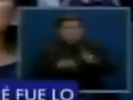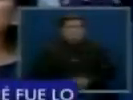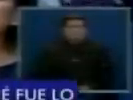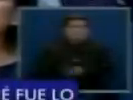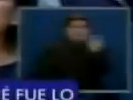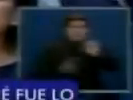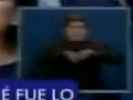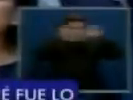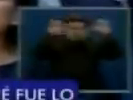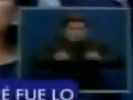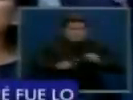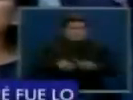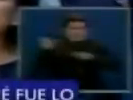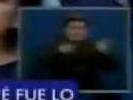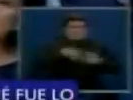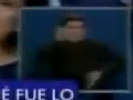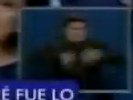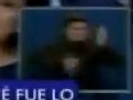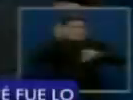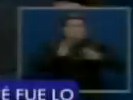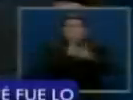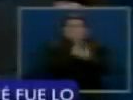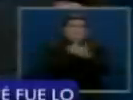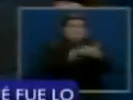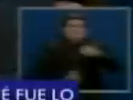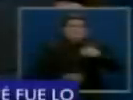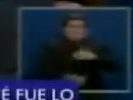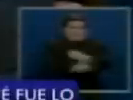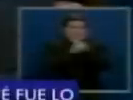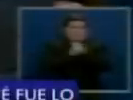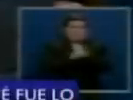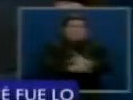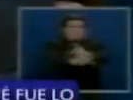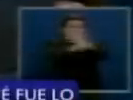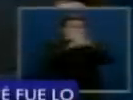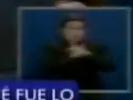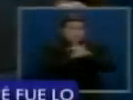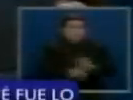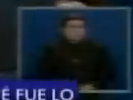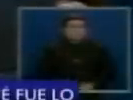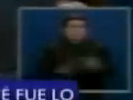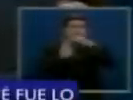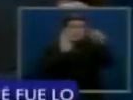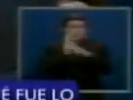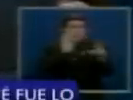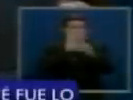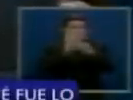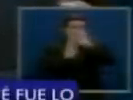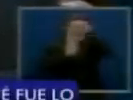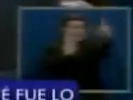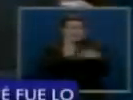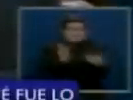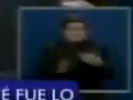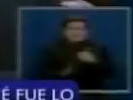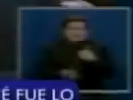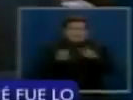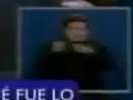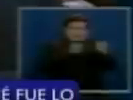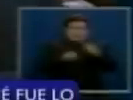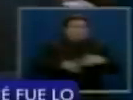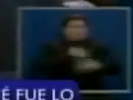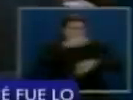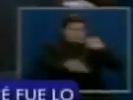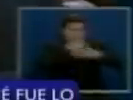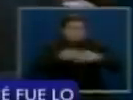aparato de administración de justicia por su incapacidad de garantizar la salvaguarda del marco legal y constitucional que regula las actuaciones de